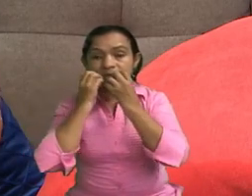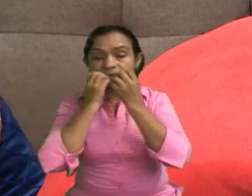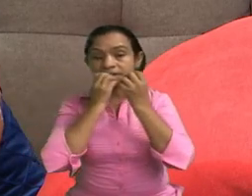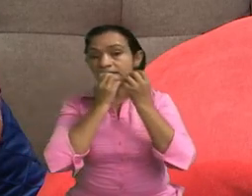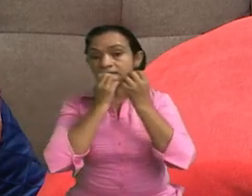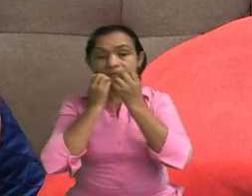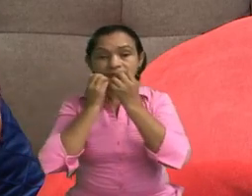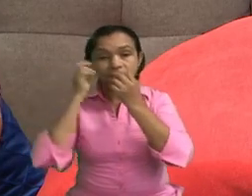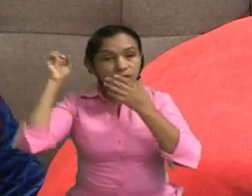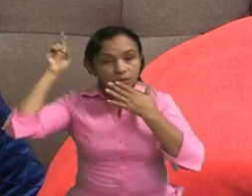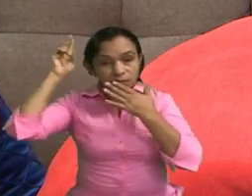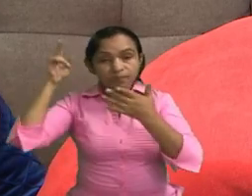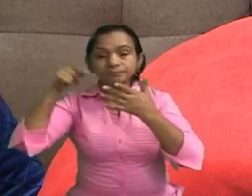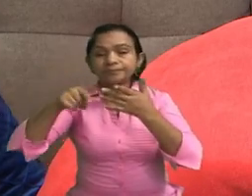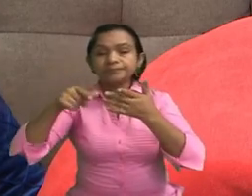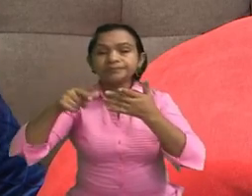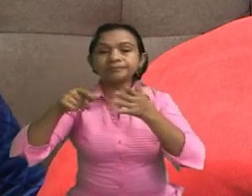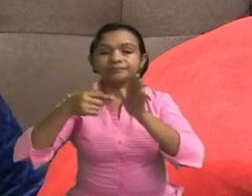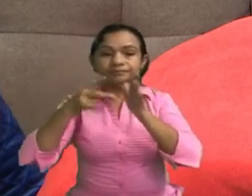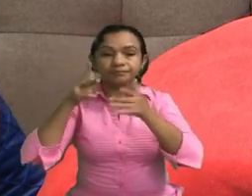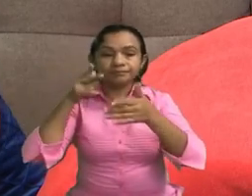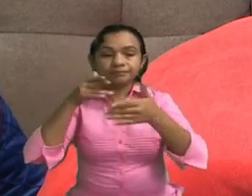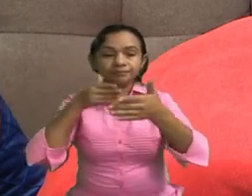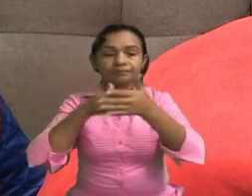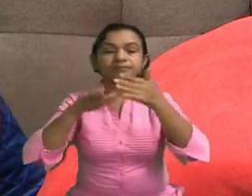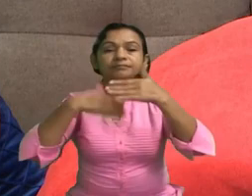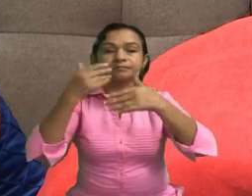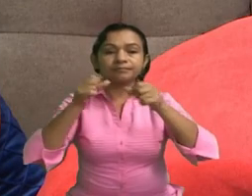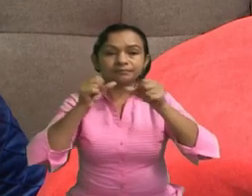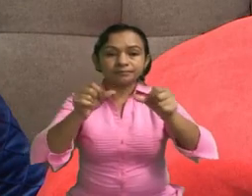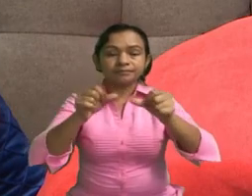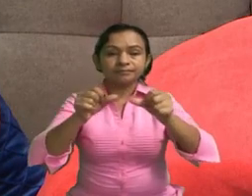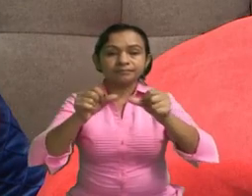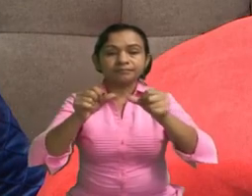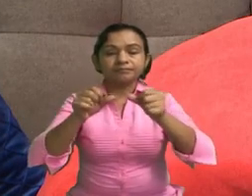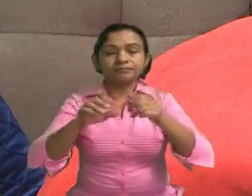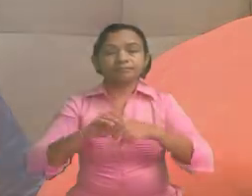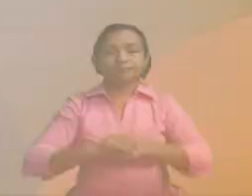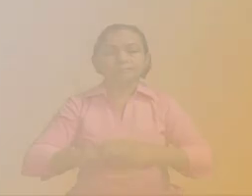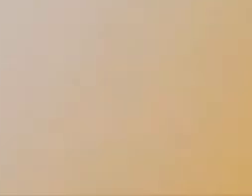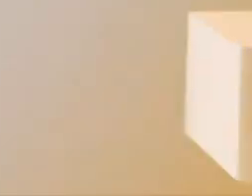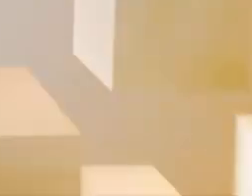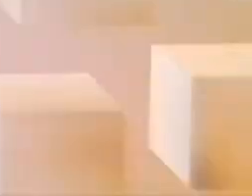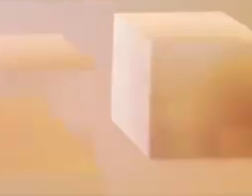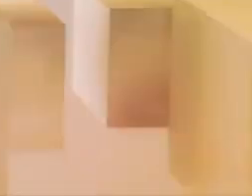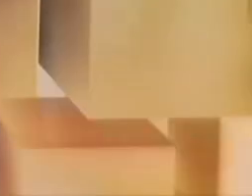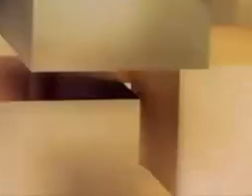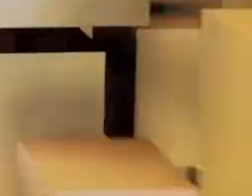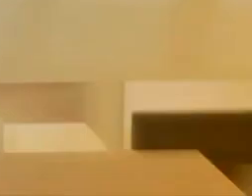es. Entonces vamos a hacer una pausa y les invitamos a que continúe con nosotros. En breve regresamos.